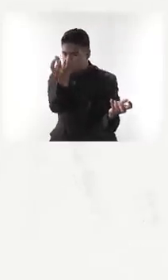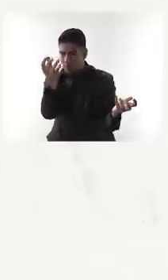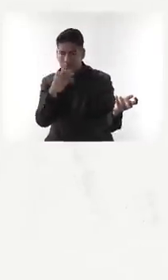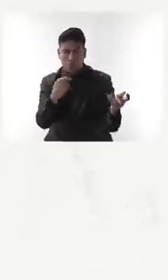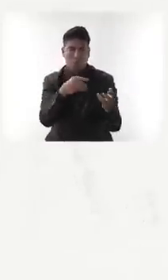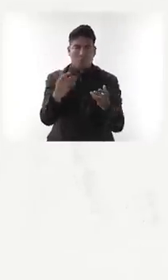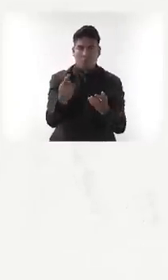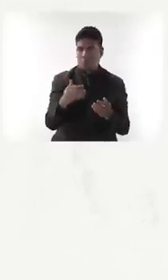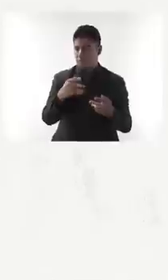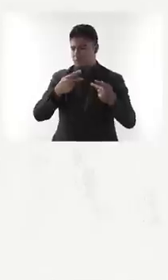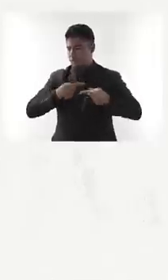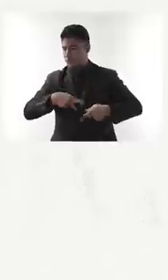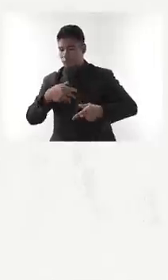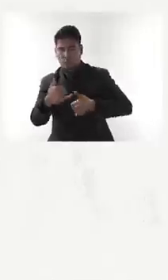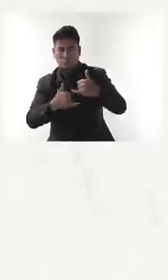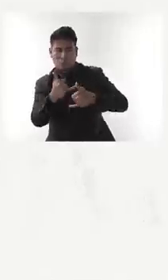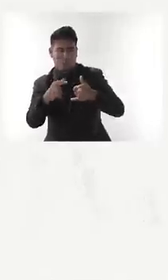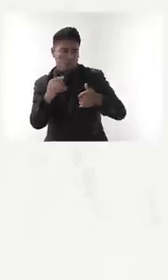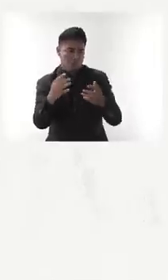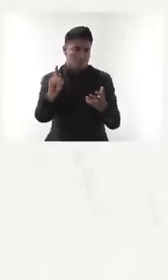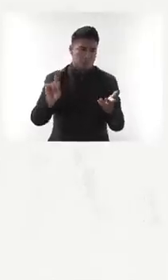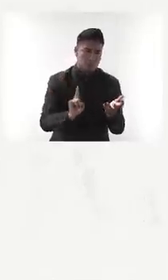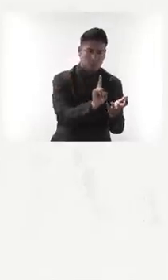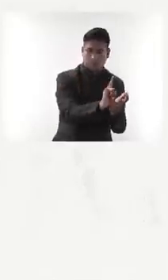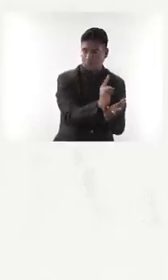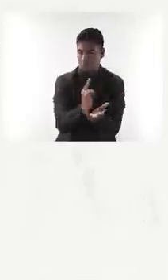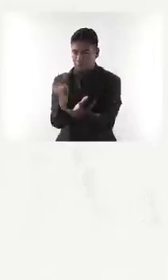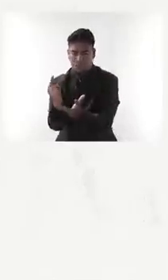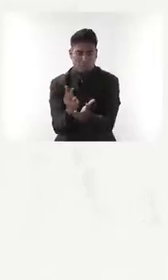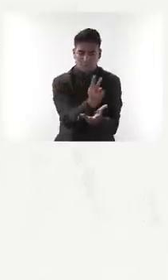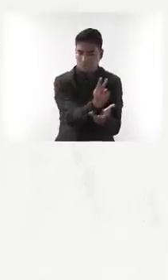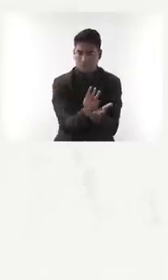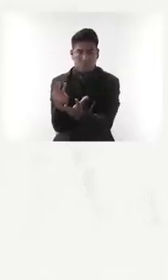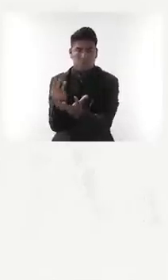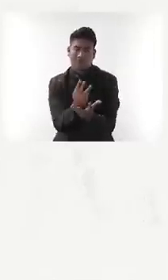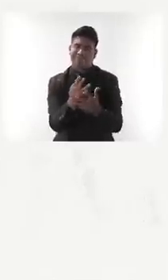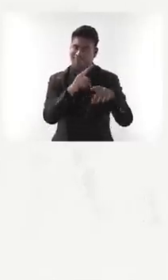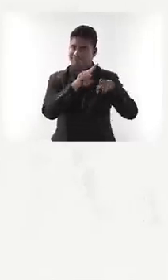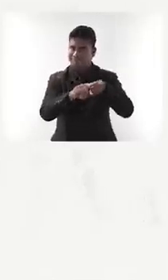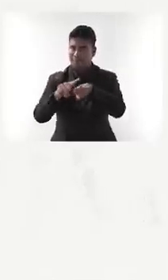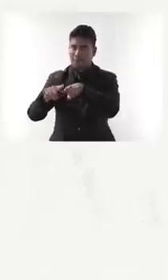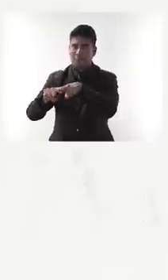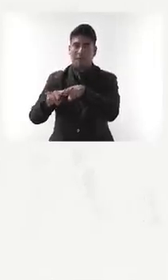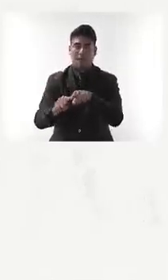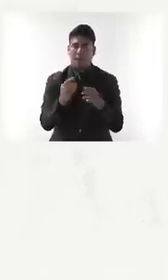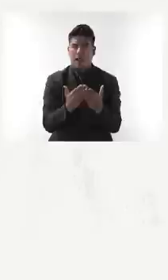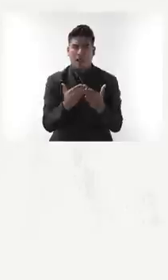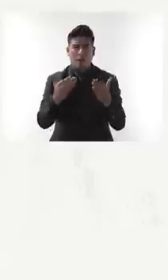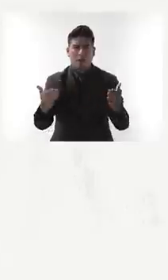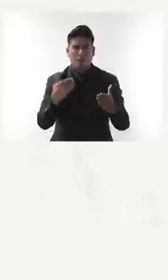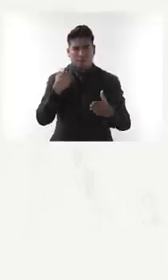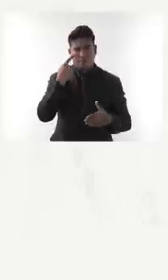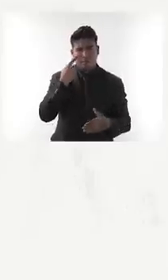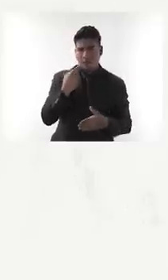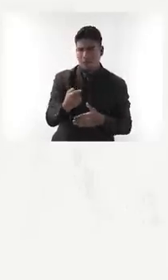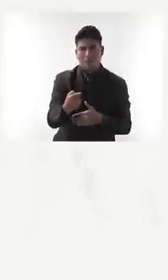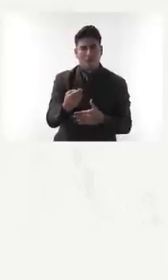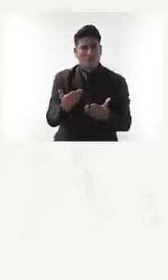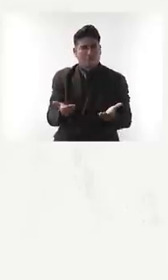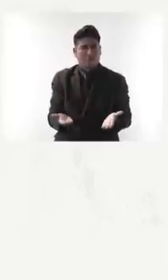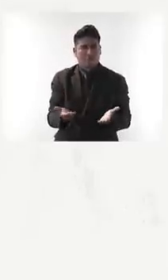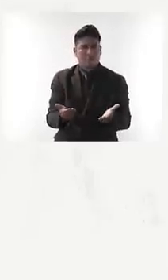a través de terceros equipos, dotar a la liga de facultades para no registrar cuando se